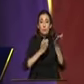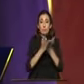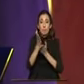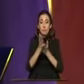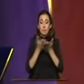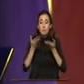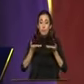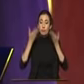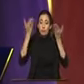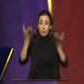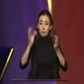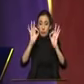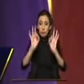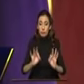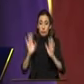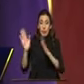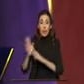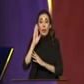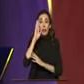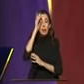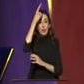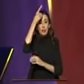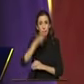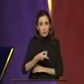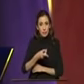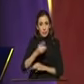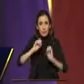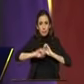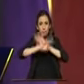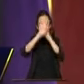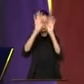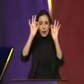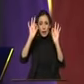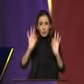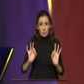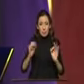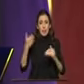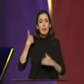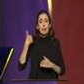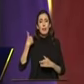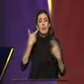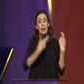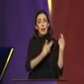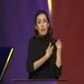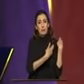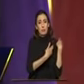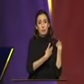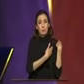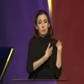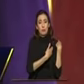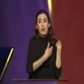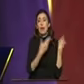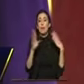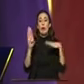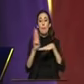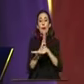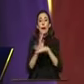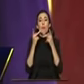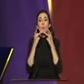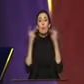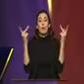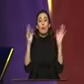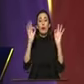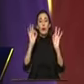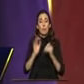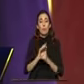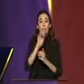del pueblo, un fundamento que define claramente el rol que tiene y debe tener la banca pública.